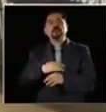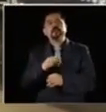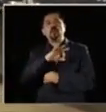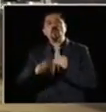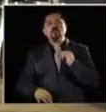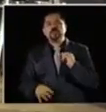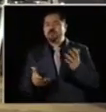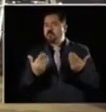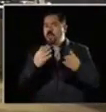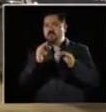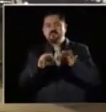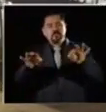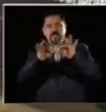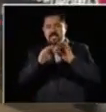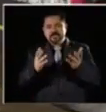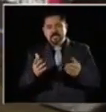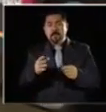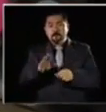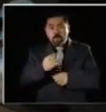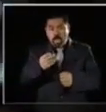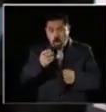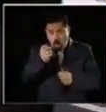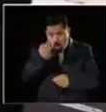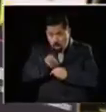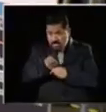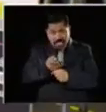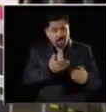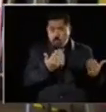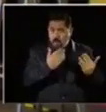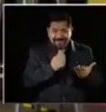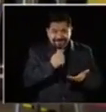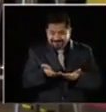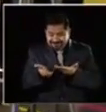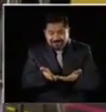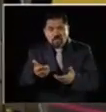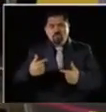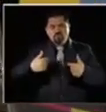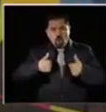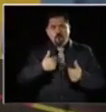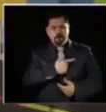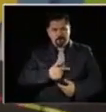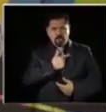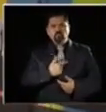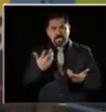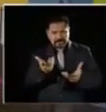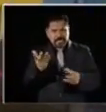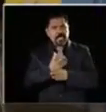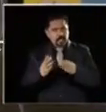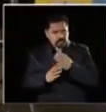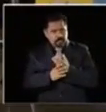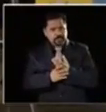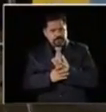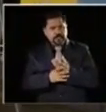digo muy claro, ahorita no existe, nosotros lo vamos a hacer, nosotros somos gente de resultados y sobre todo tenemos